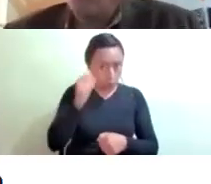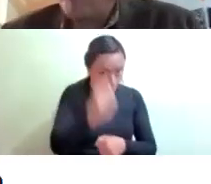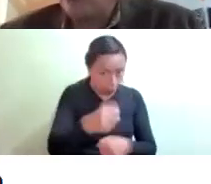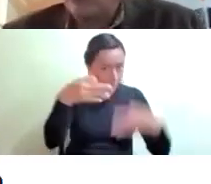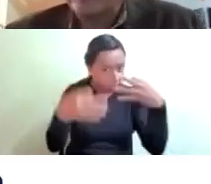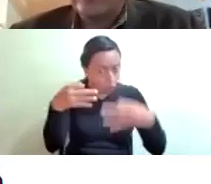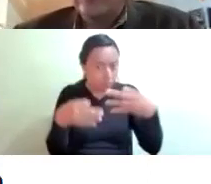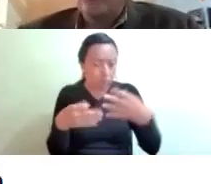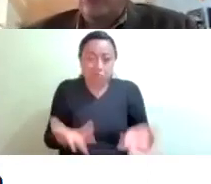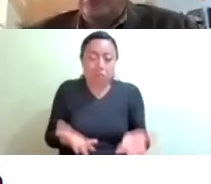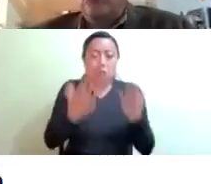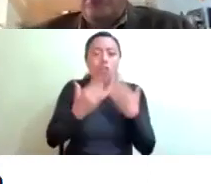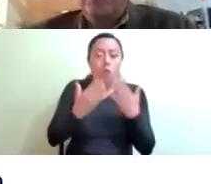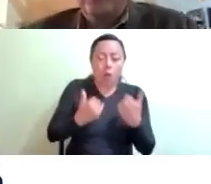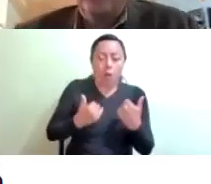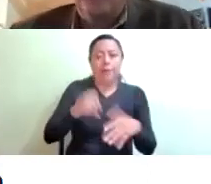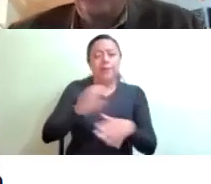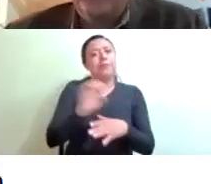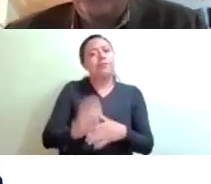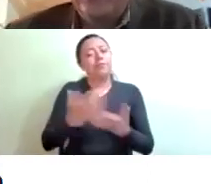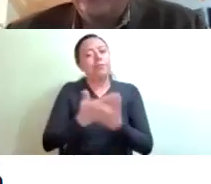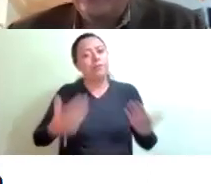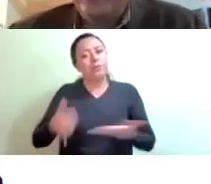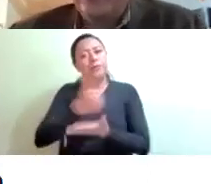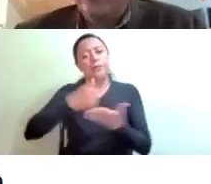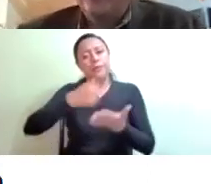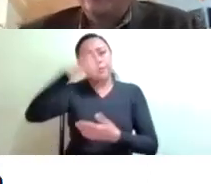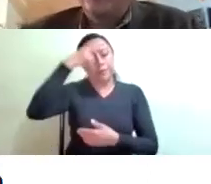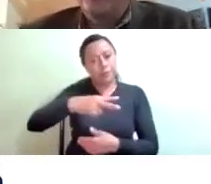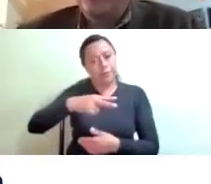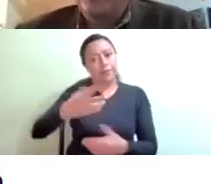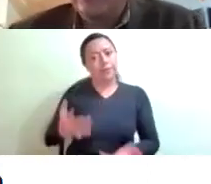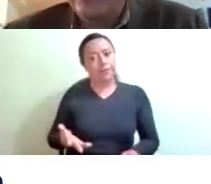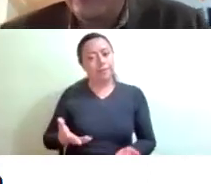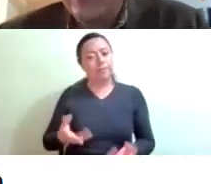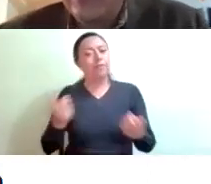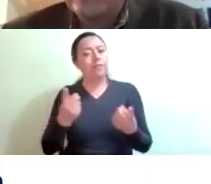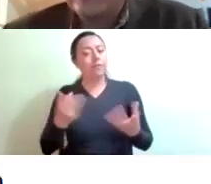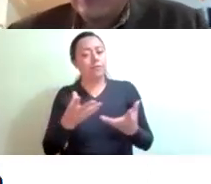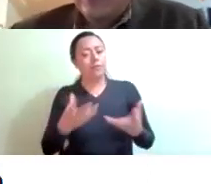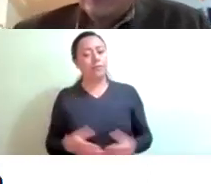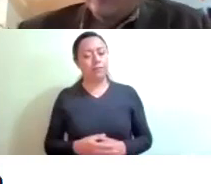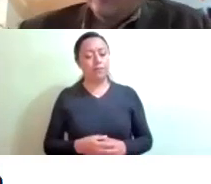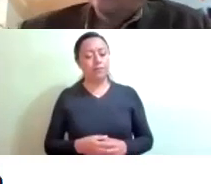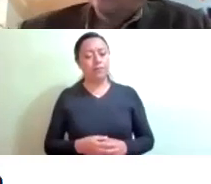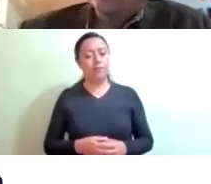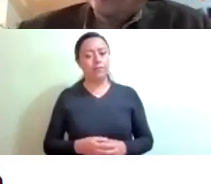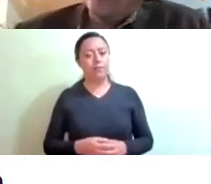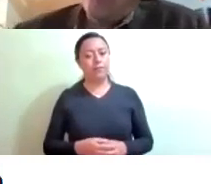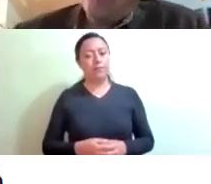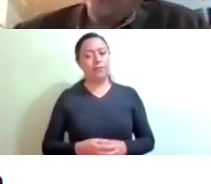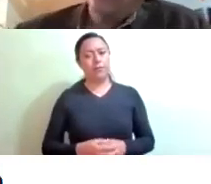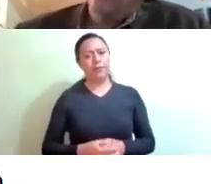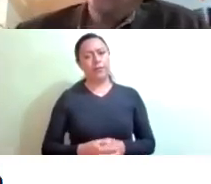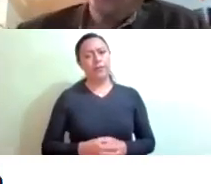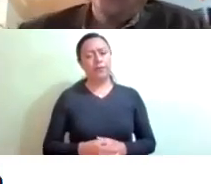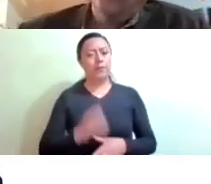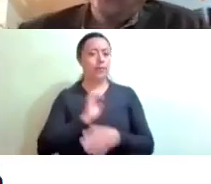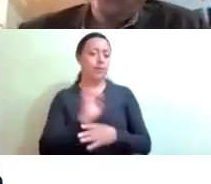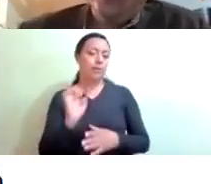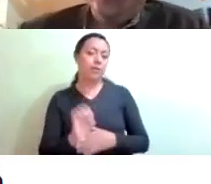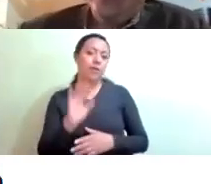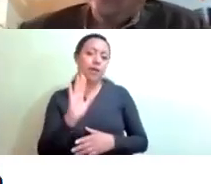de comercialización de estupefacientes. Porque fíjense, pero entonces ahí uno diría, bueno, pero